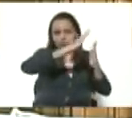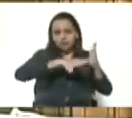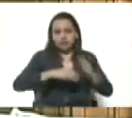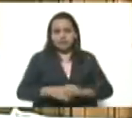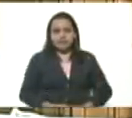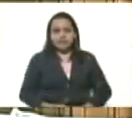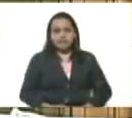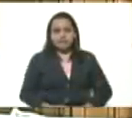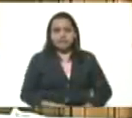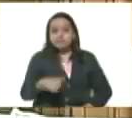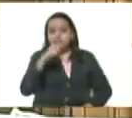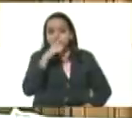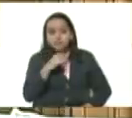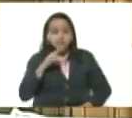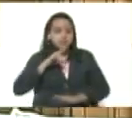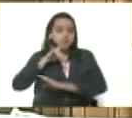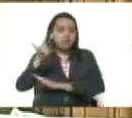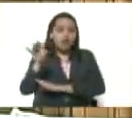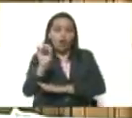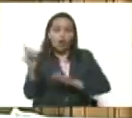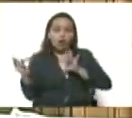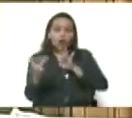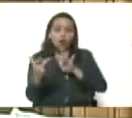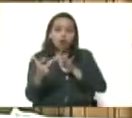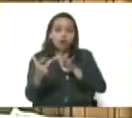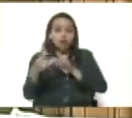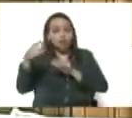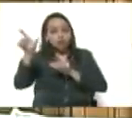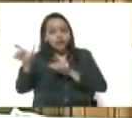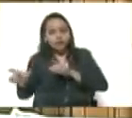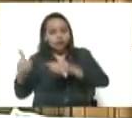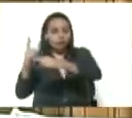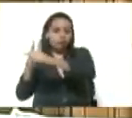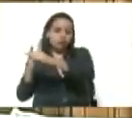sin antecedentes de viaje ni contacto aparente,